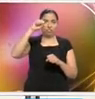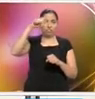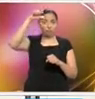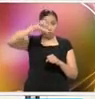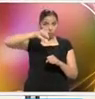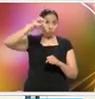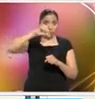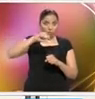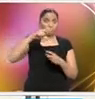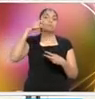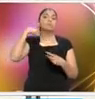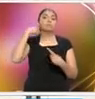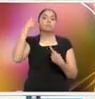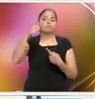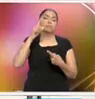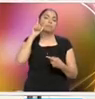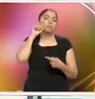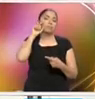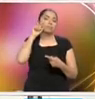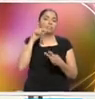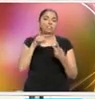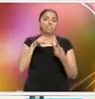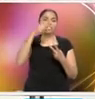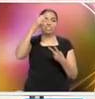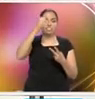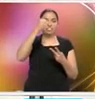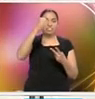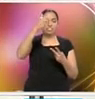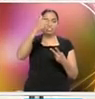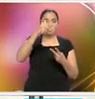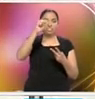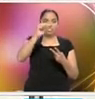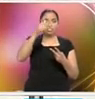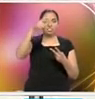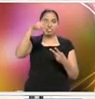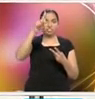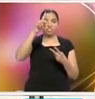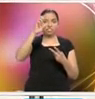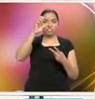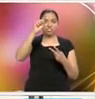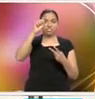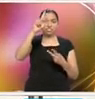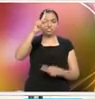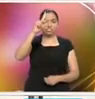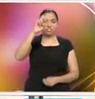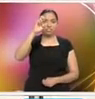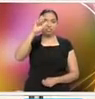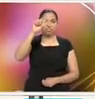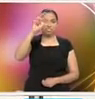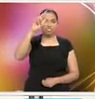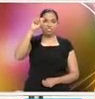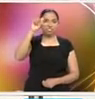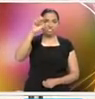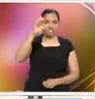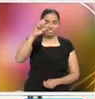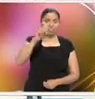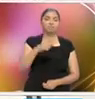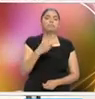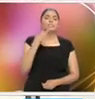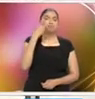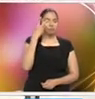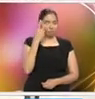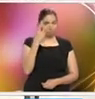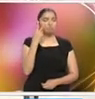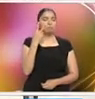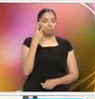400, Sí. y mañana se conmemora el de Shakespeare. Escogimos hablar de Shakespeare por pura arbitrariedad. Los dos merecen la pena ser